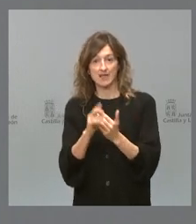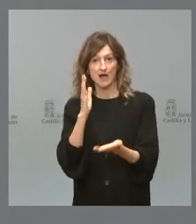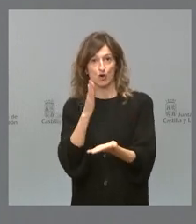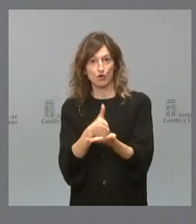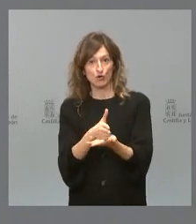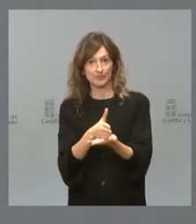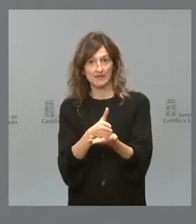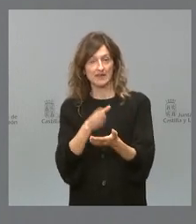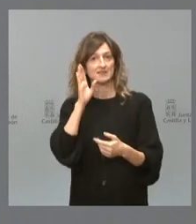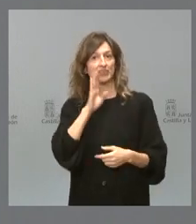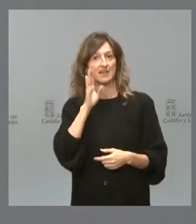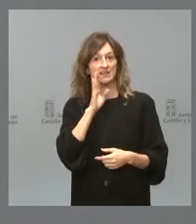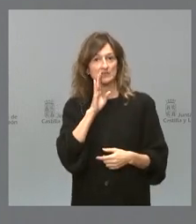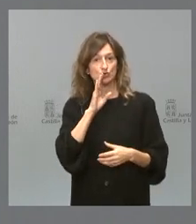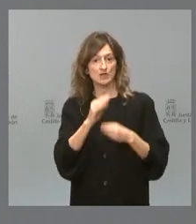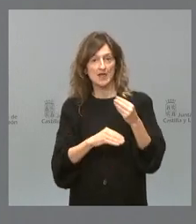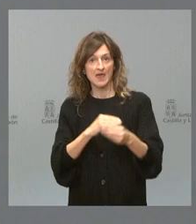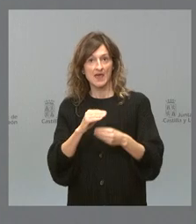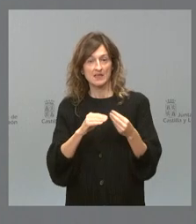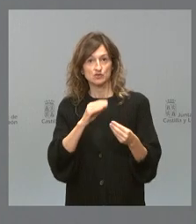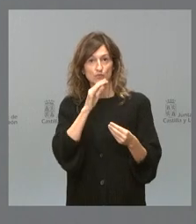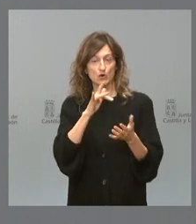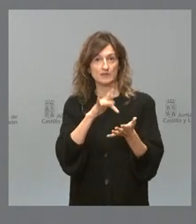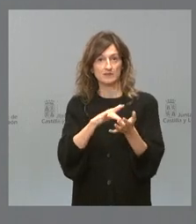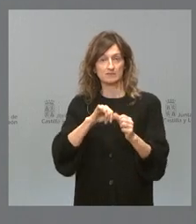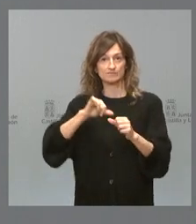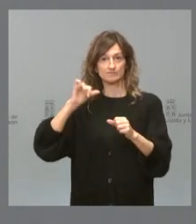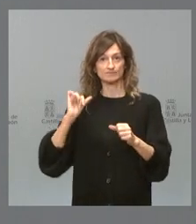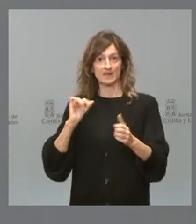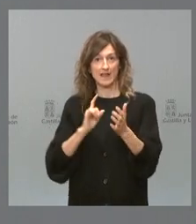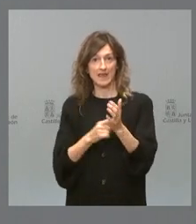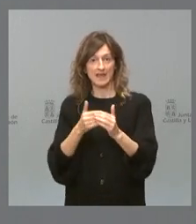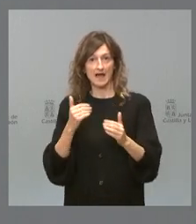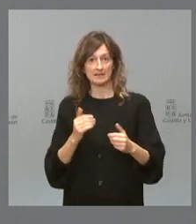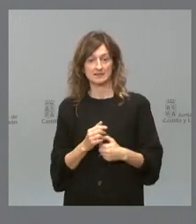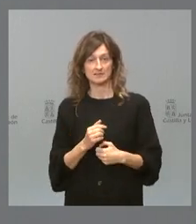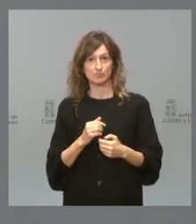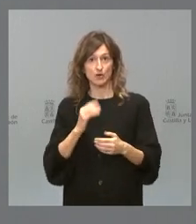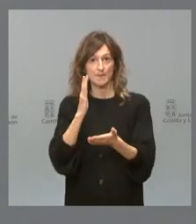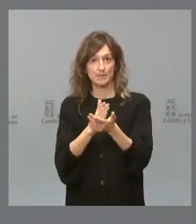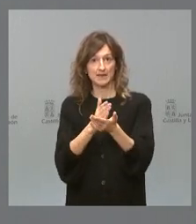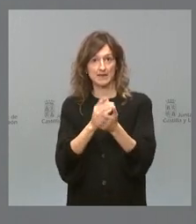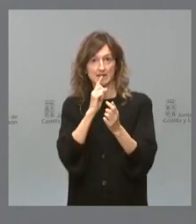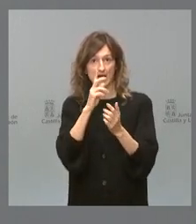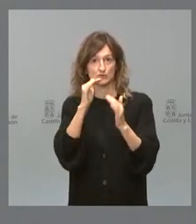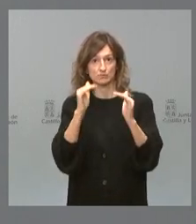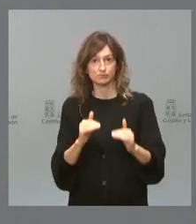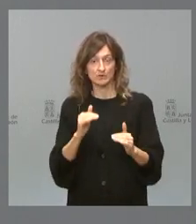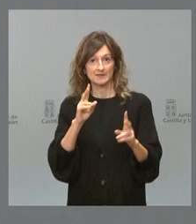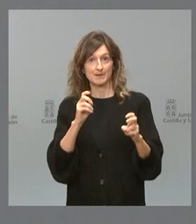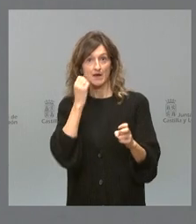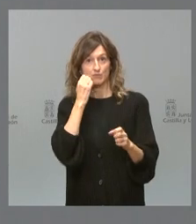de los delitos y de los hechos producidos con anterioridad a esta ley que rebaja las penas por agresión